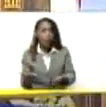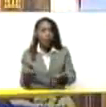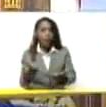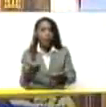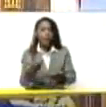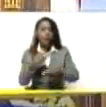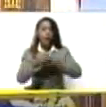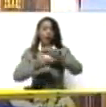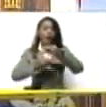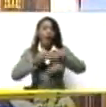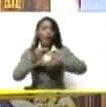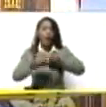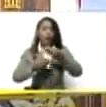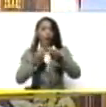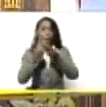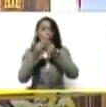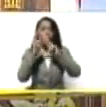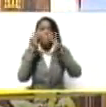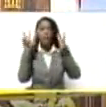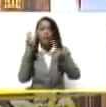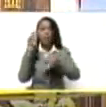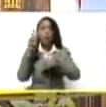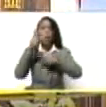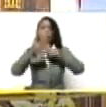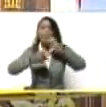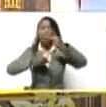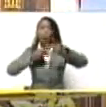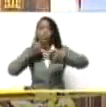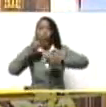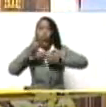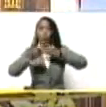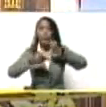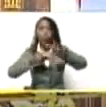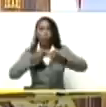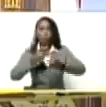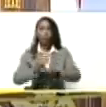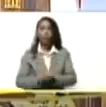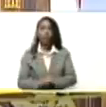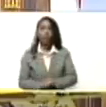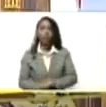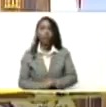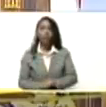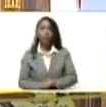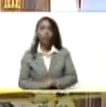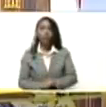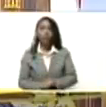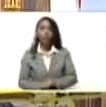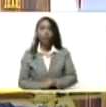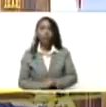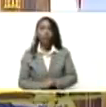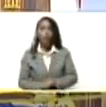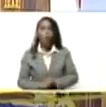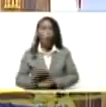sabe se cobra un ojo de la cara por cada servicio que le toca